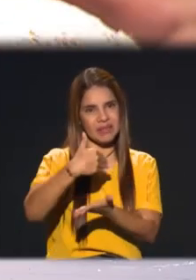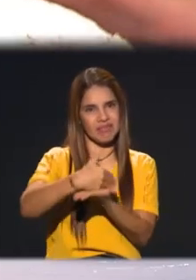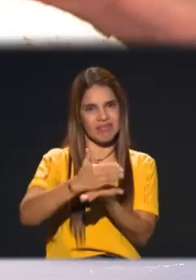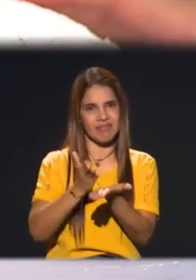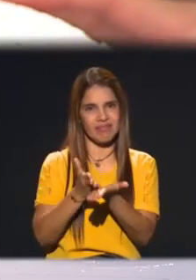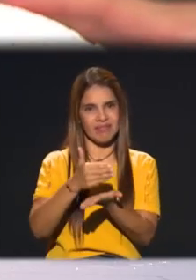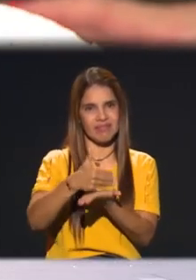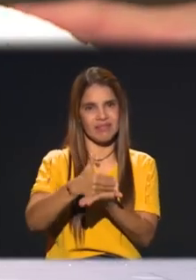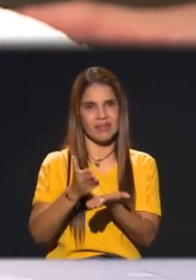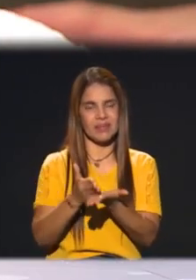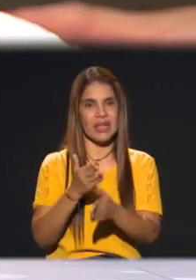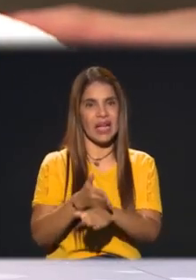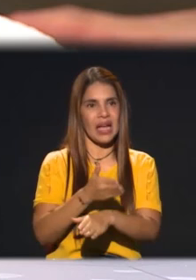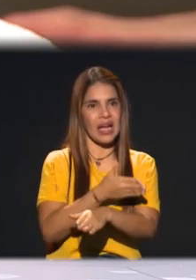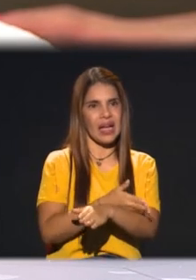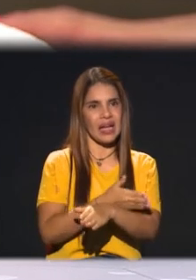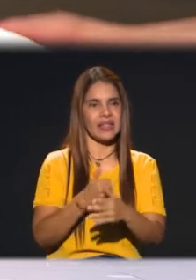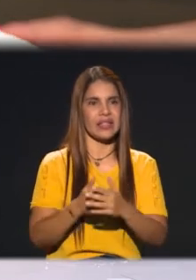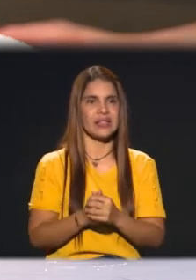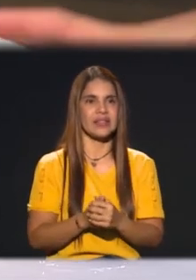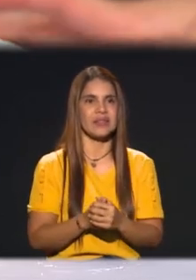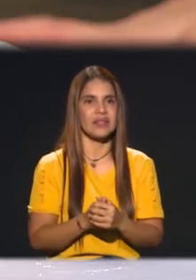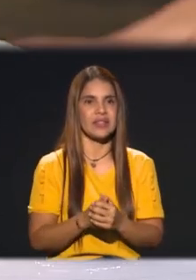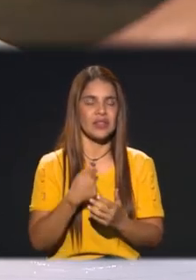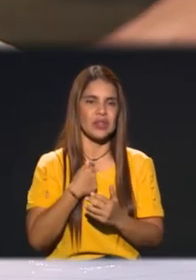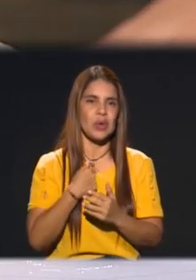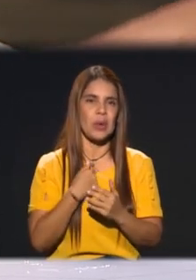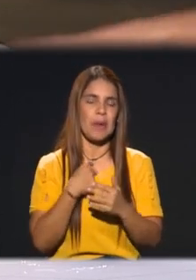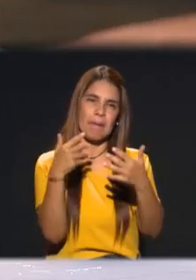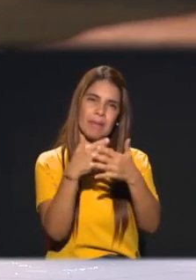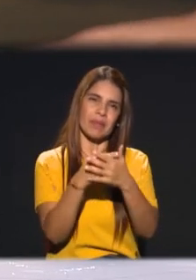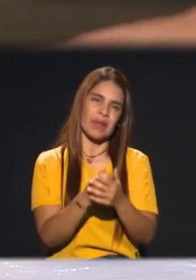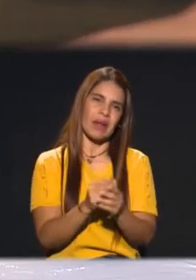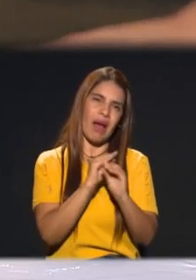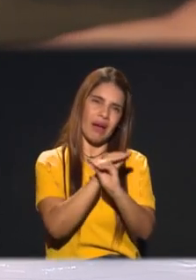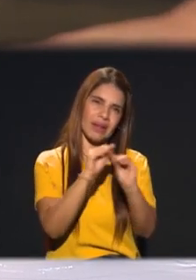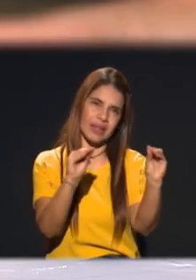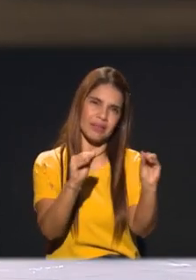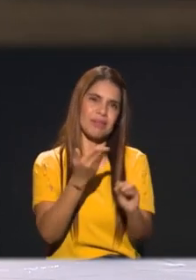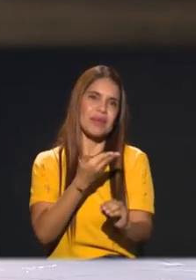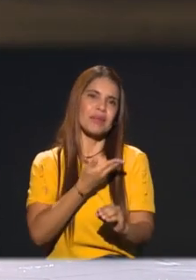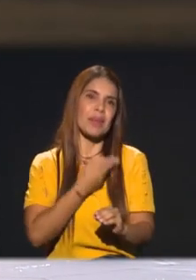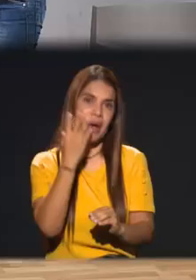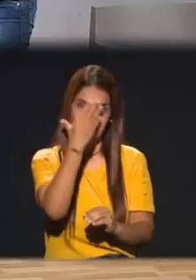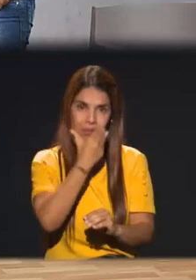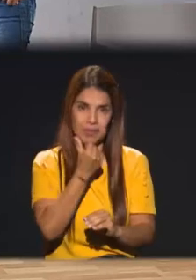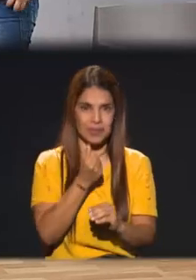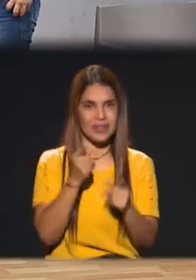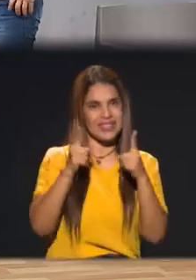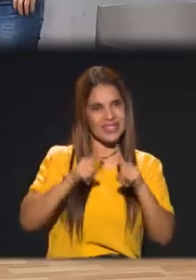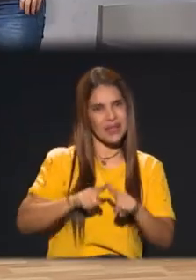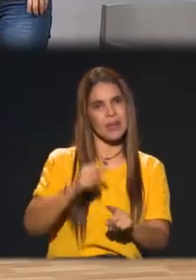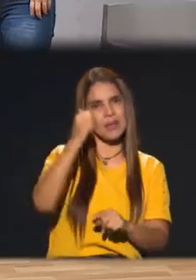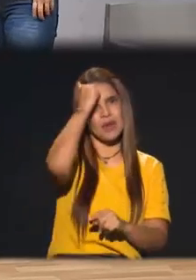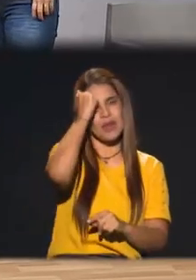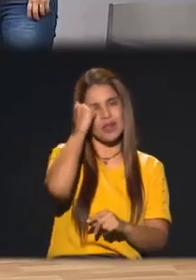esta torta, yo quiero aprovechar para enviarle un mensaje a mi mamá hermosa, que también es profesora, sí. A mi